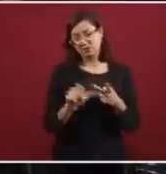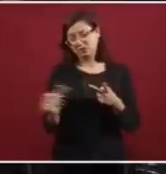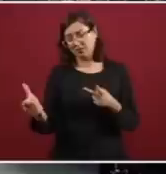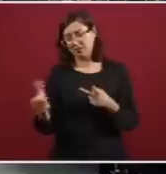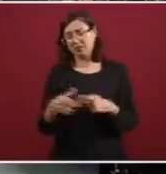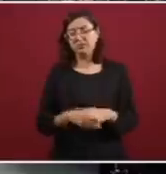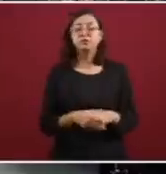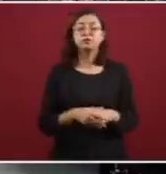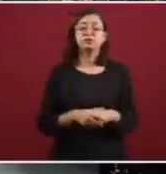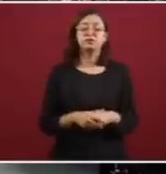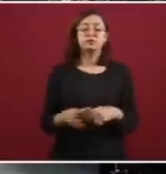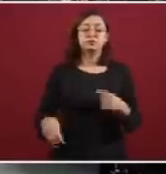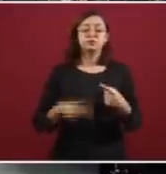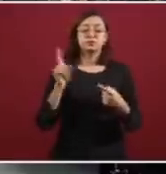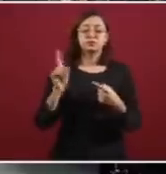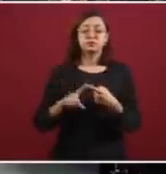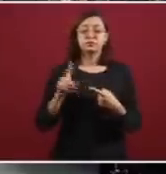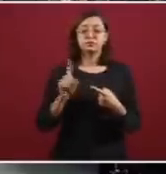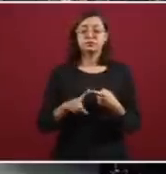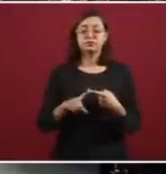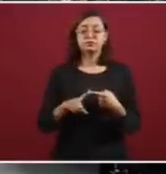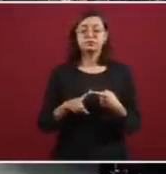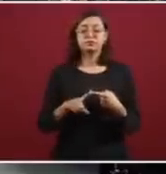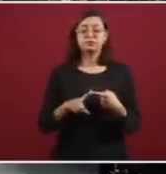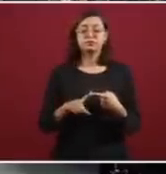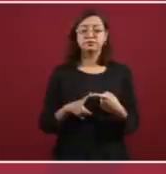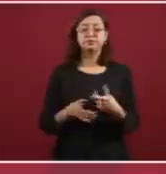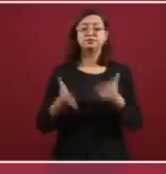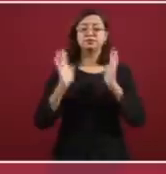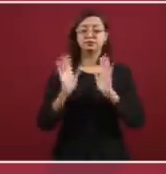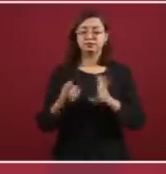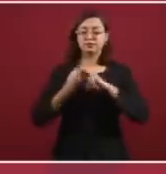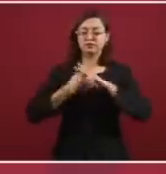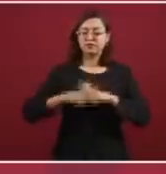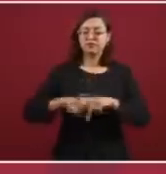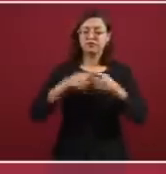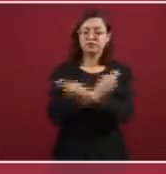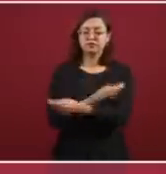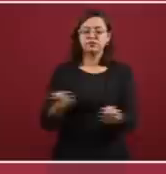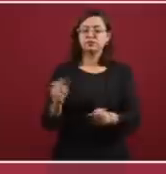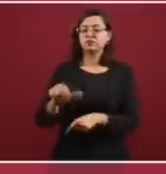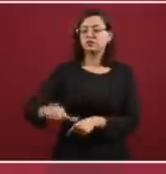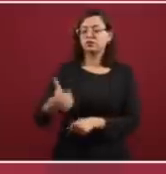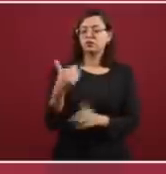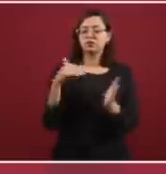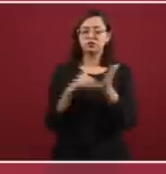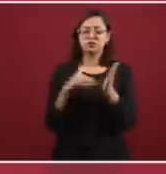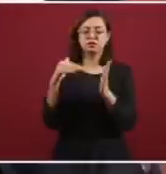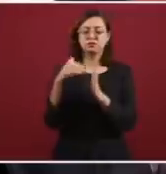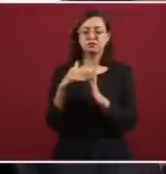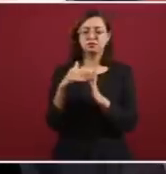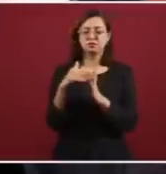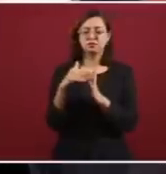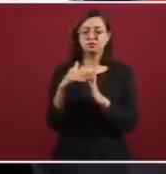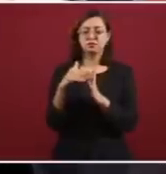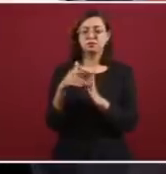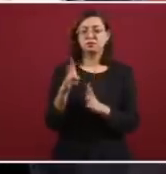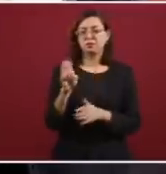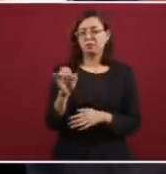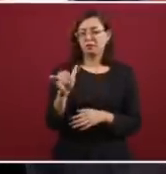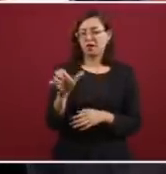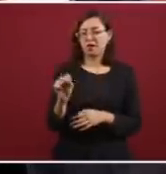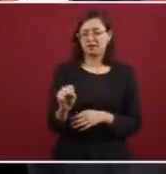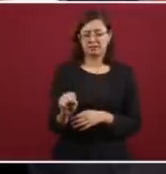favor. Sí, la primera es, ya se están entregando alrededor de 11 millones de